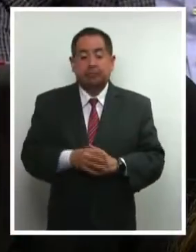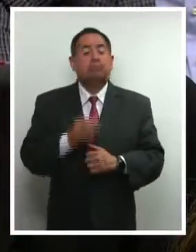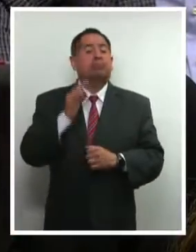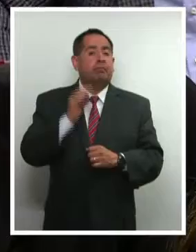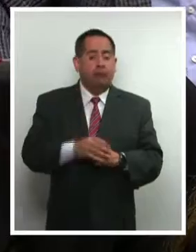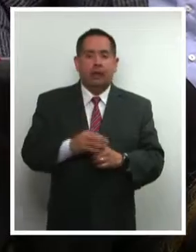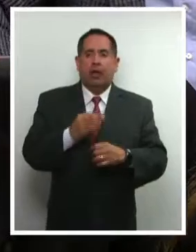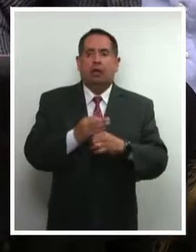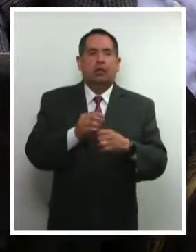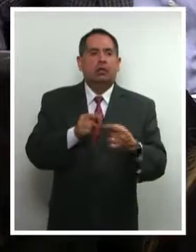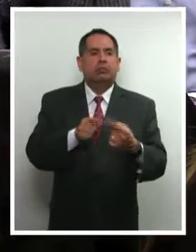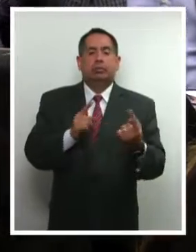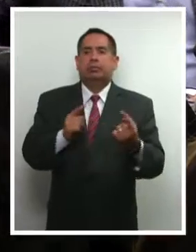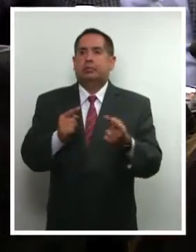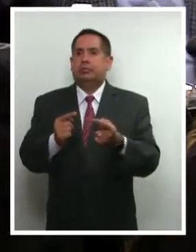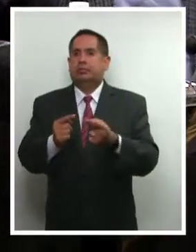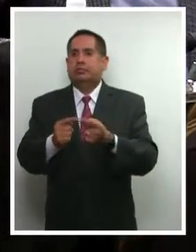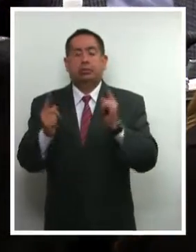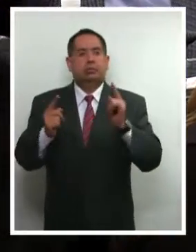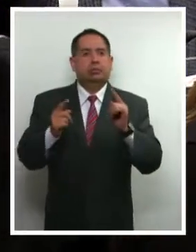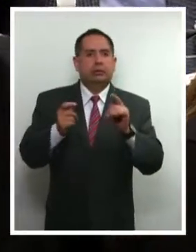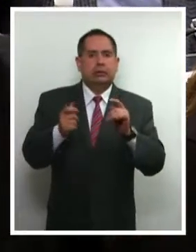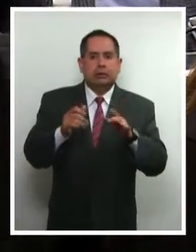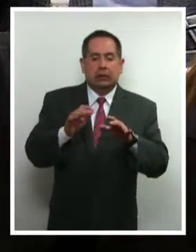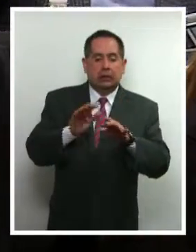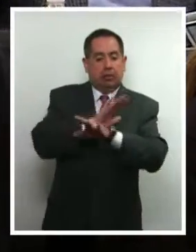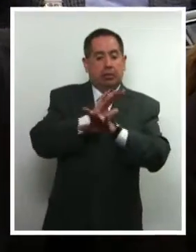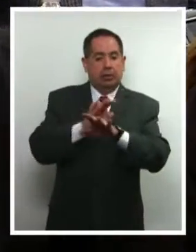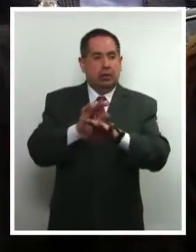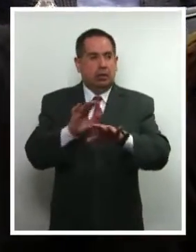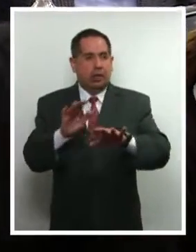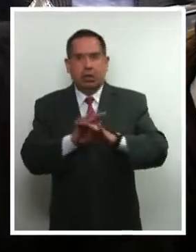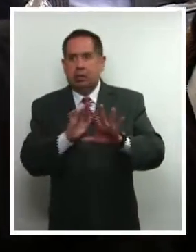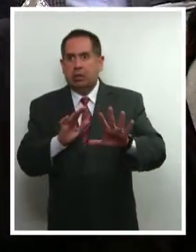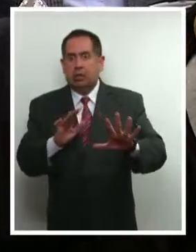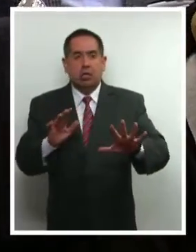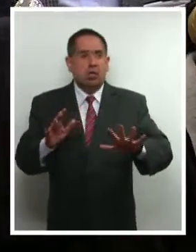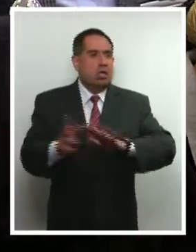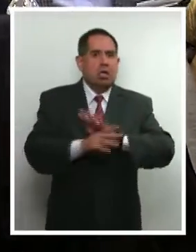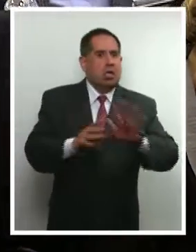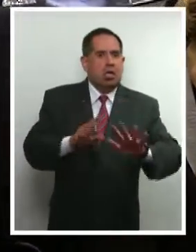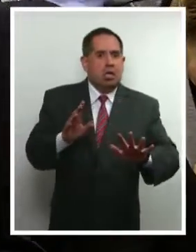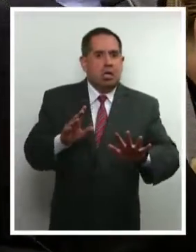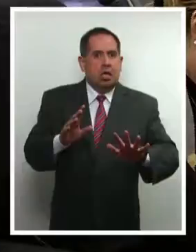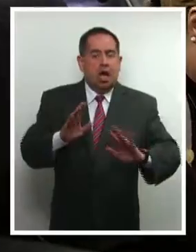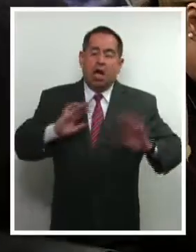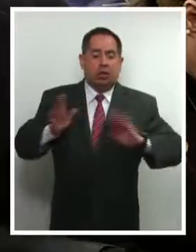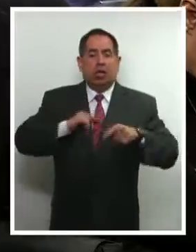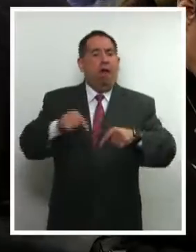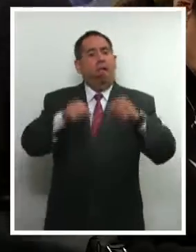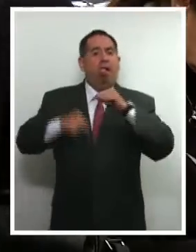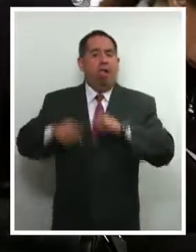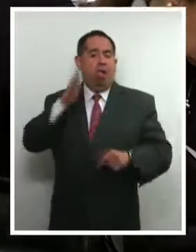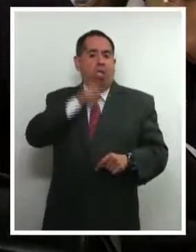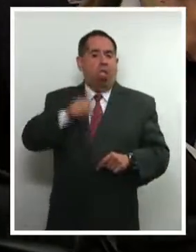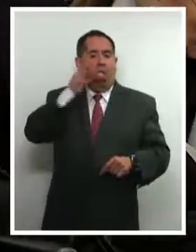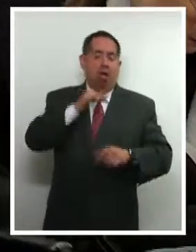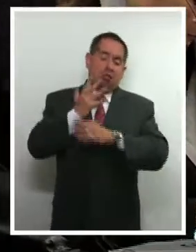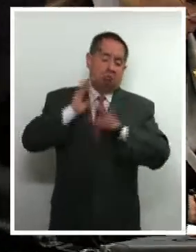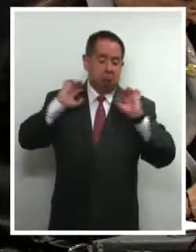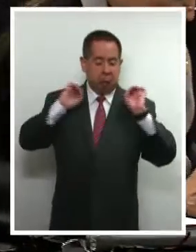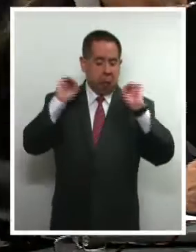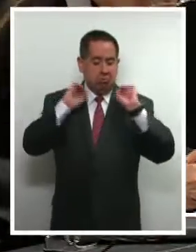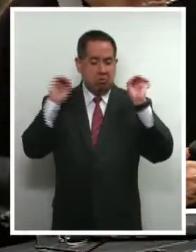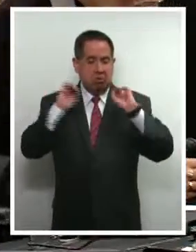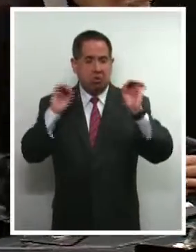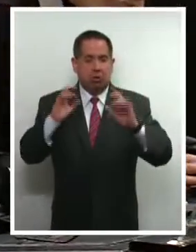surgen las discrepancias y se modifica la correlación de fuerzas, se quiere dar marcha atrás en los